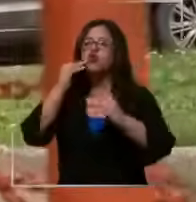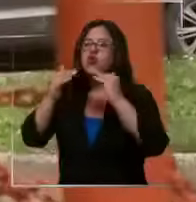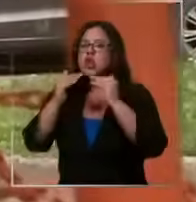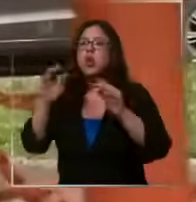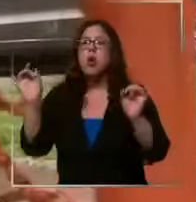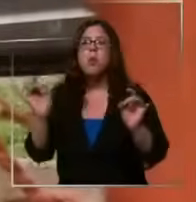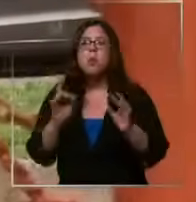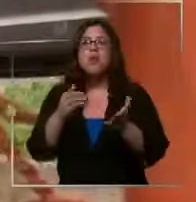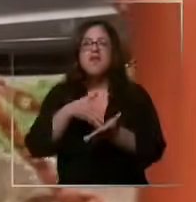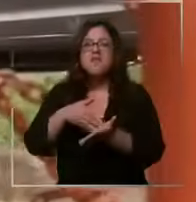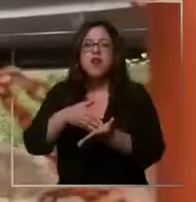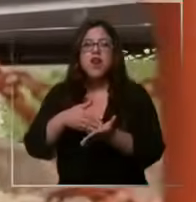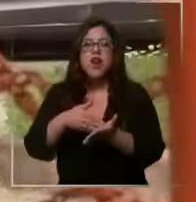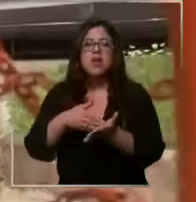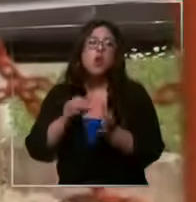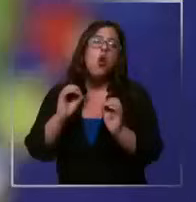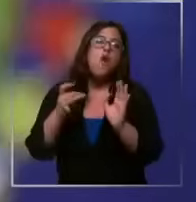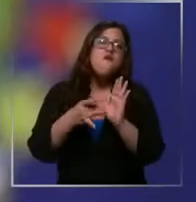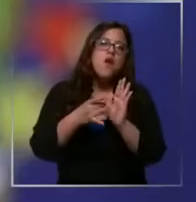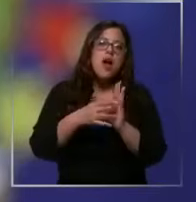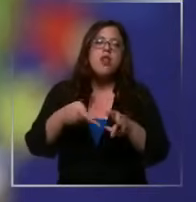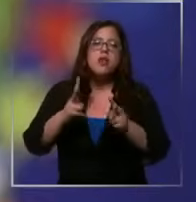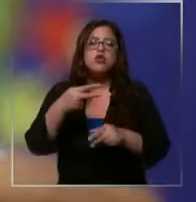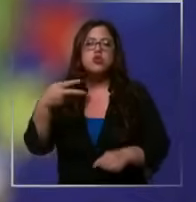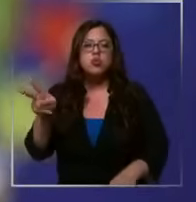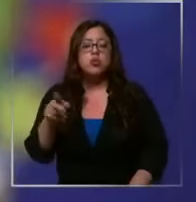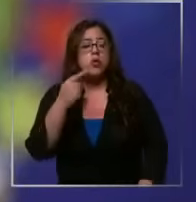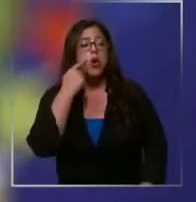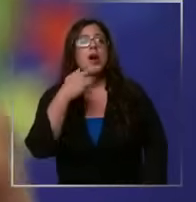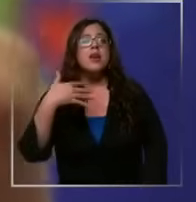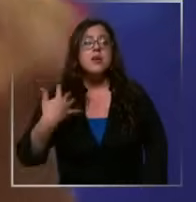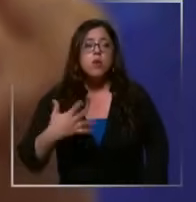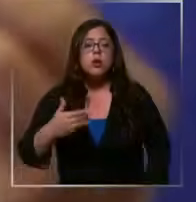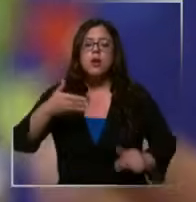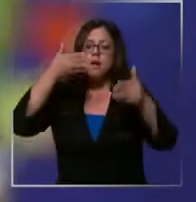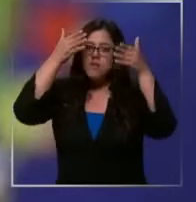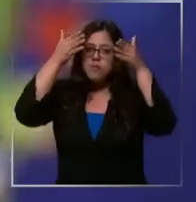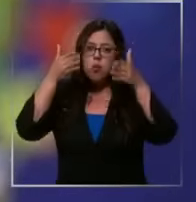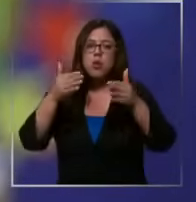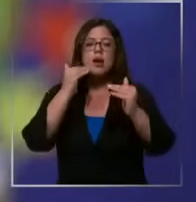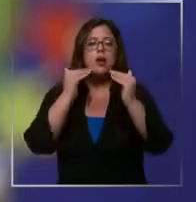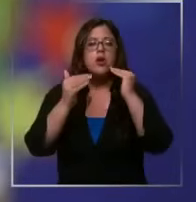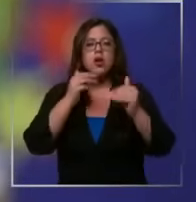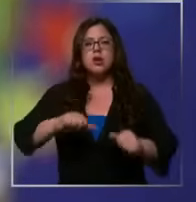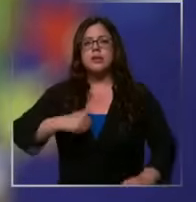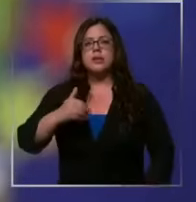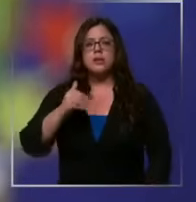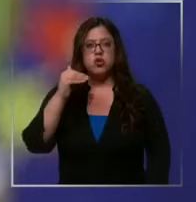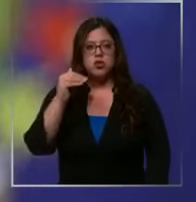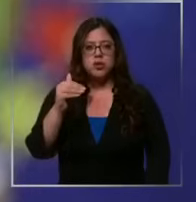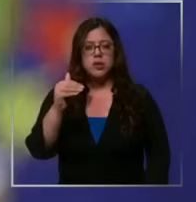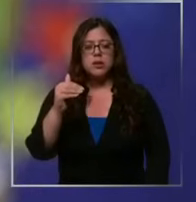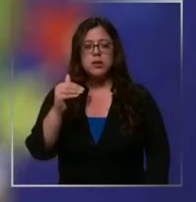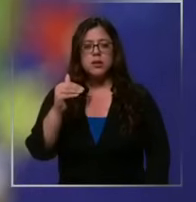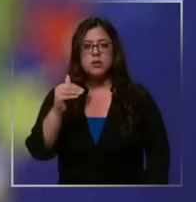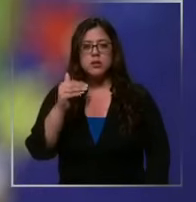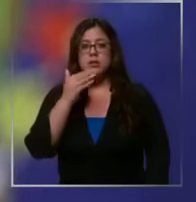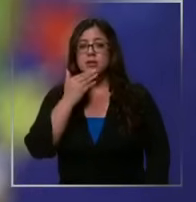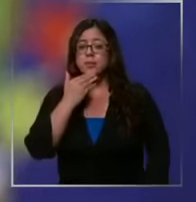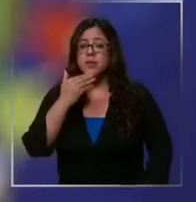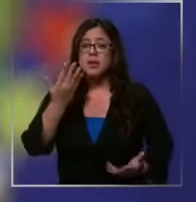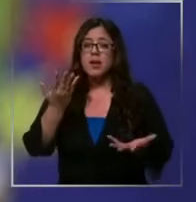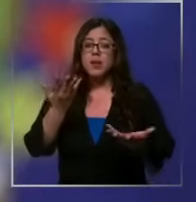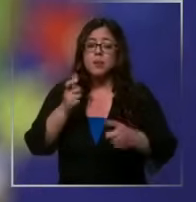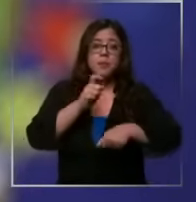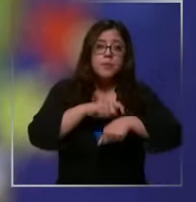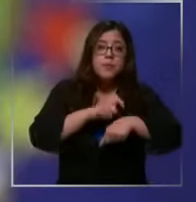pueden estar viendo vulnerados sus derechos. Lo más importante es poner el foco en los niños, niñas y adolescentes, y respecto del tiempo,